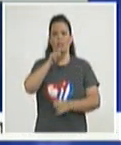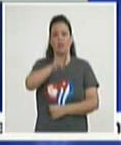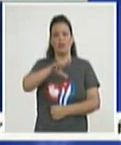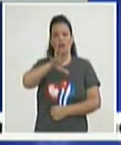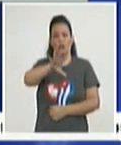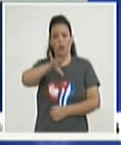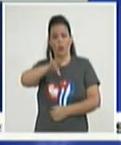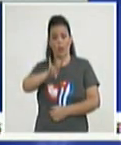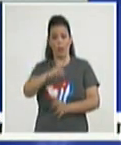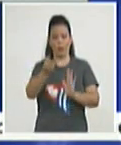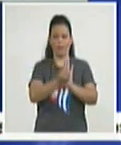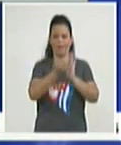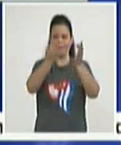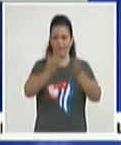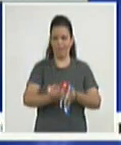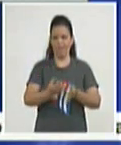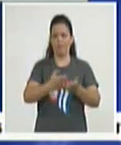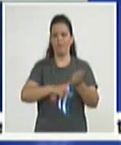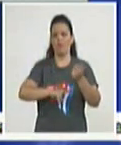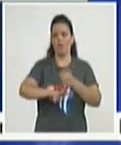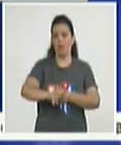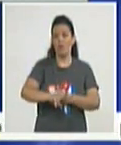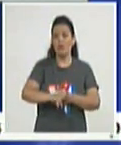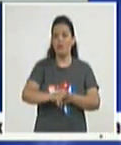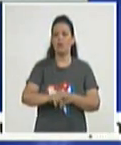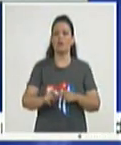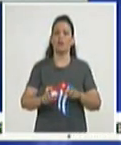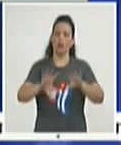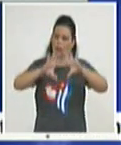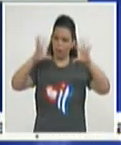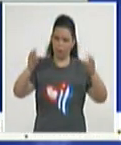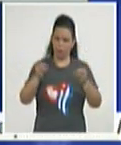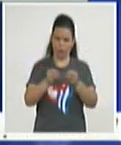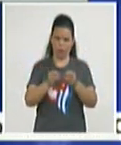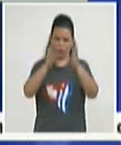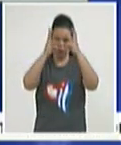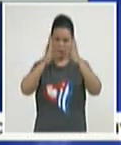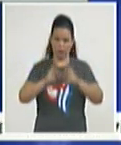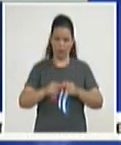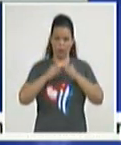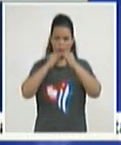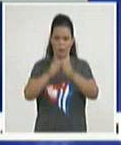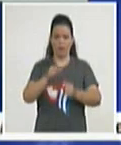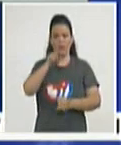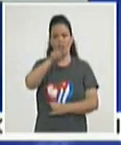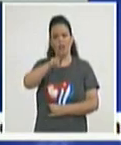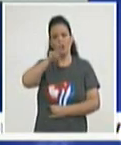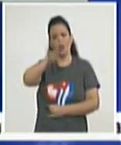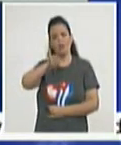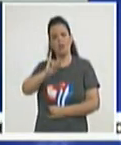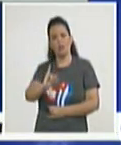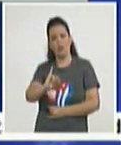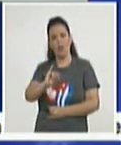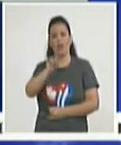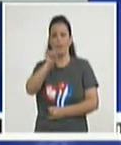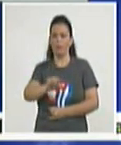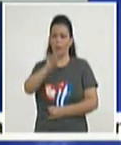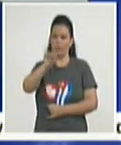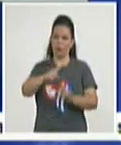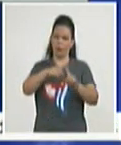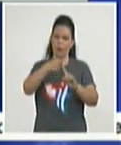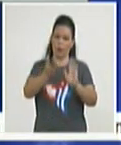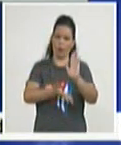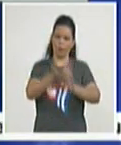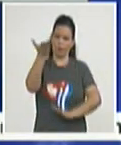casos positivos. La provincia, de forma global, hoy confirma 116 casos más en relación con la